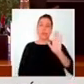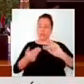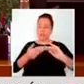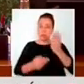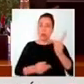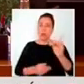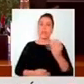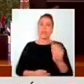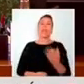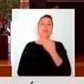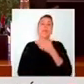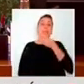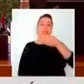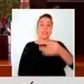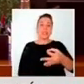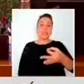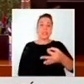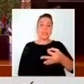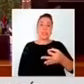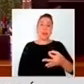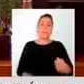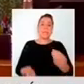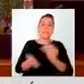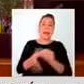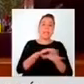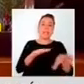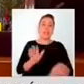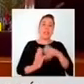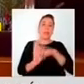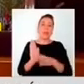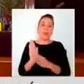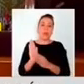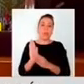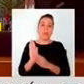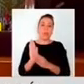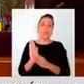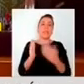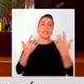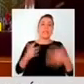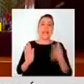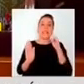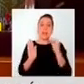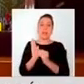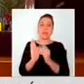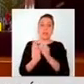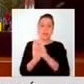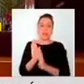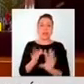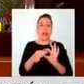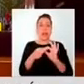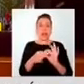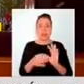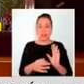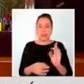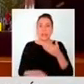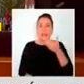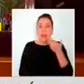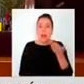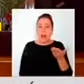no corresponde incluir extensiones del proyecto de resolución que está ya en la tabla. Muchas gracias. Pide la palabra.